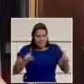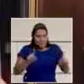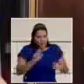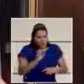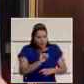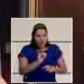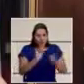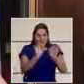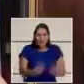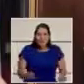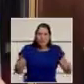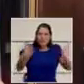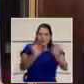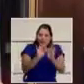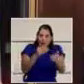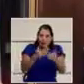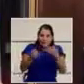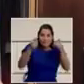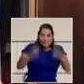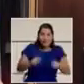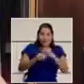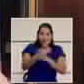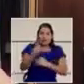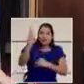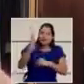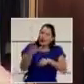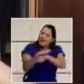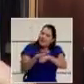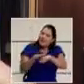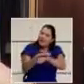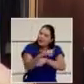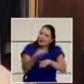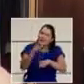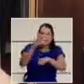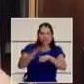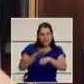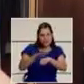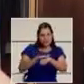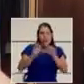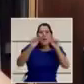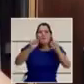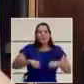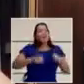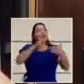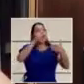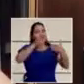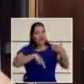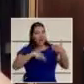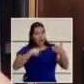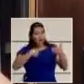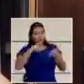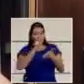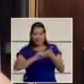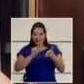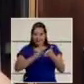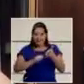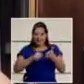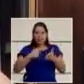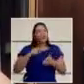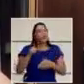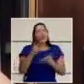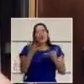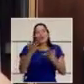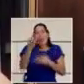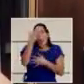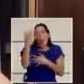lo que está a punto de acontecer en vuestro país, por favor, permitidme leer lo que he escrito porque no me quiero olvidar